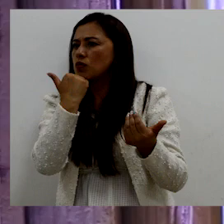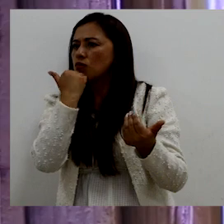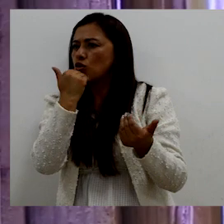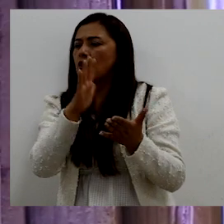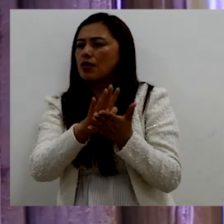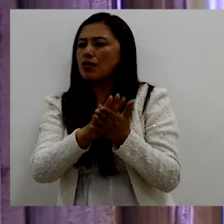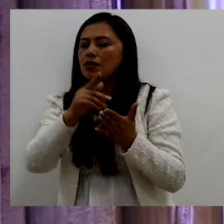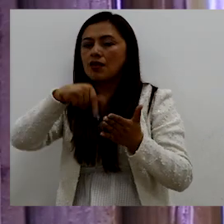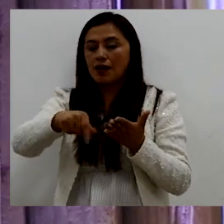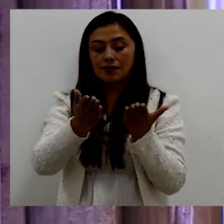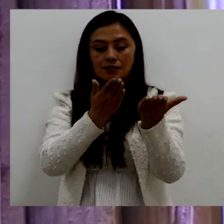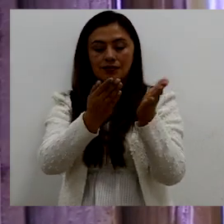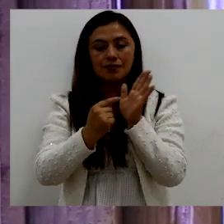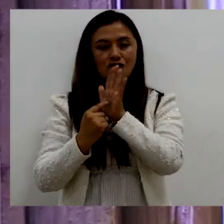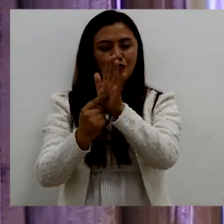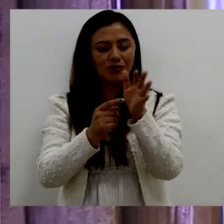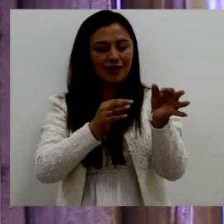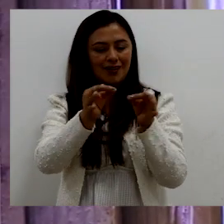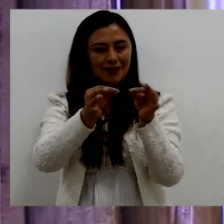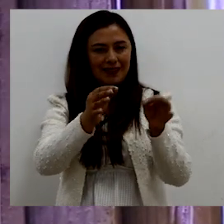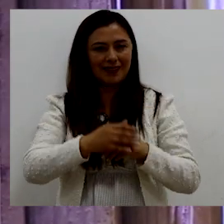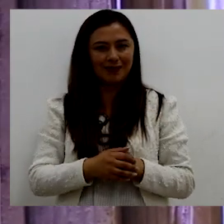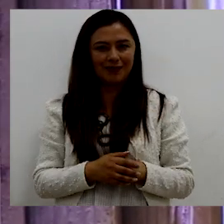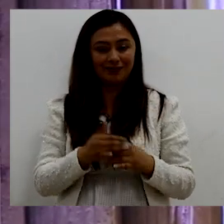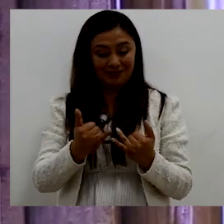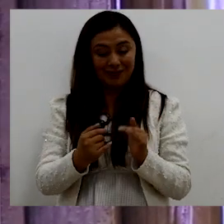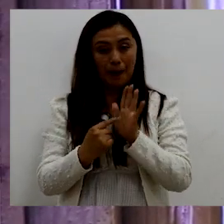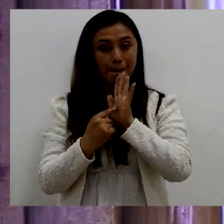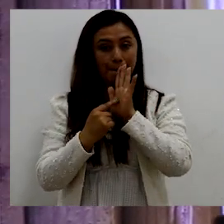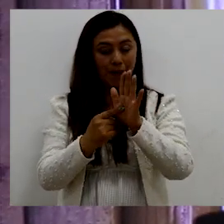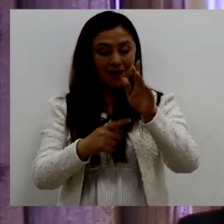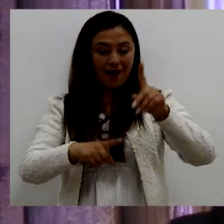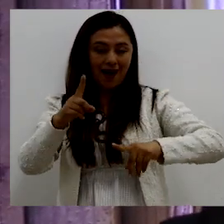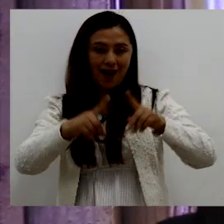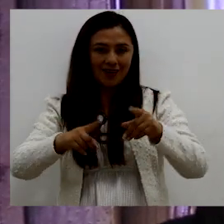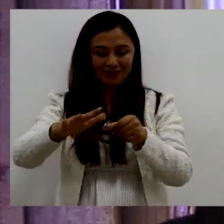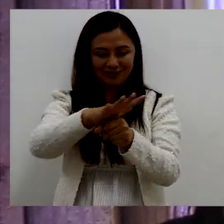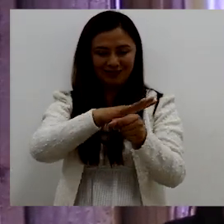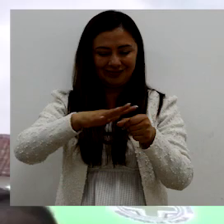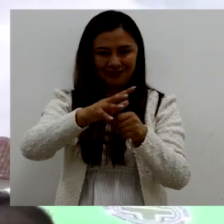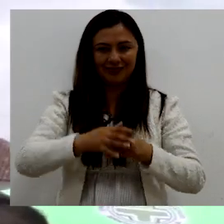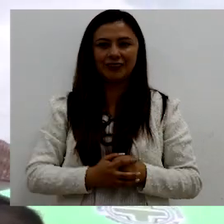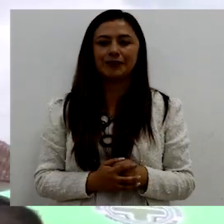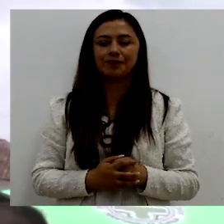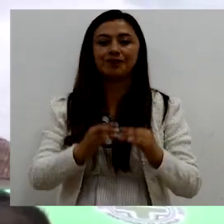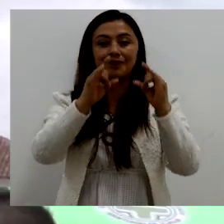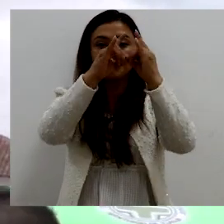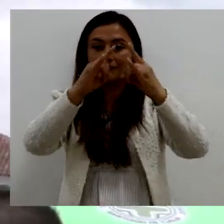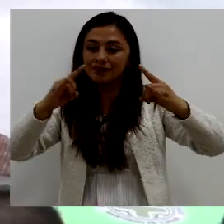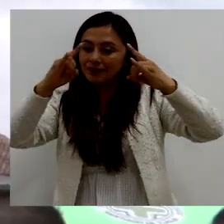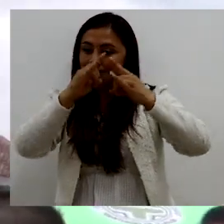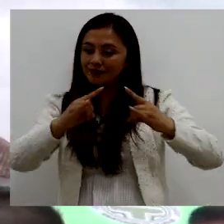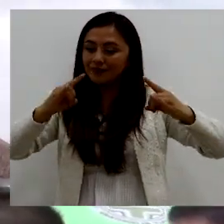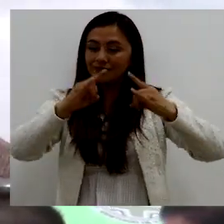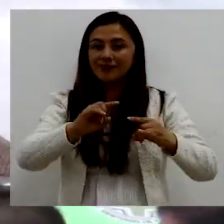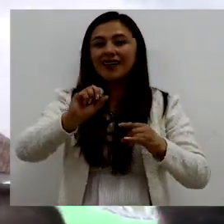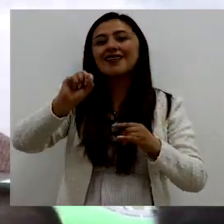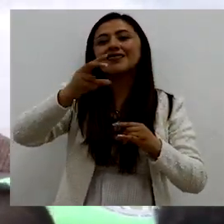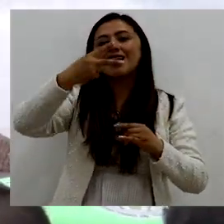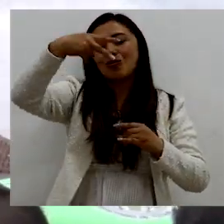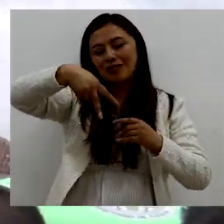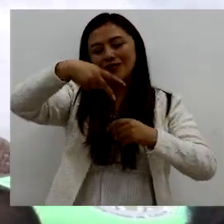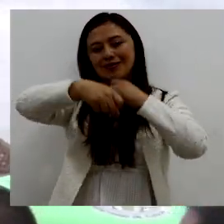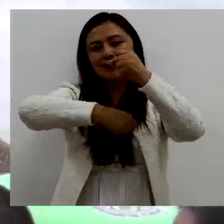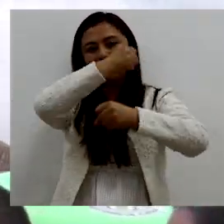la alcaldía y diferentes entidades de nuestra ciudad. Aquí les mostramos los mejores momentos. La Feria de la Transparencia es nuestra segunda Feria